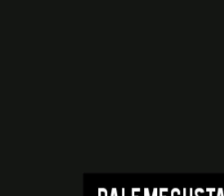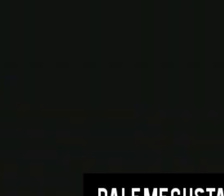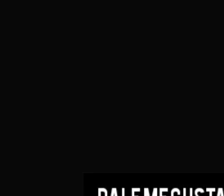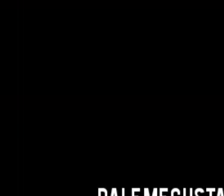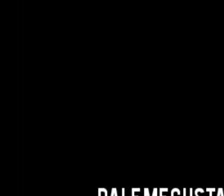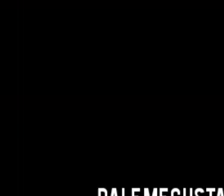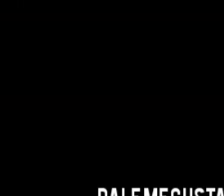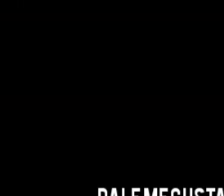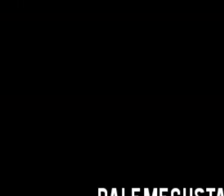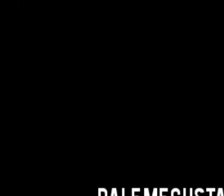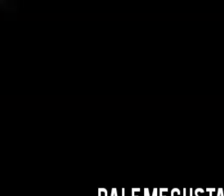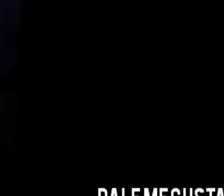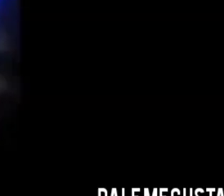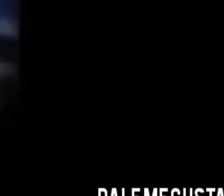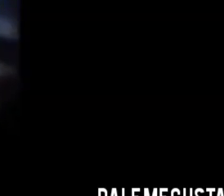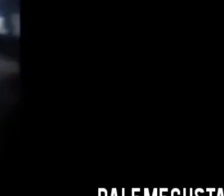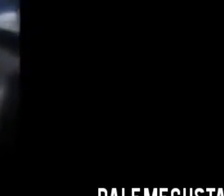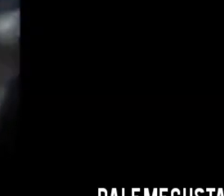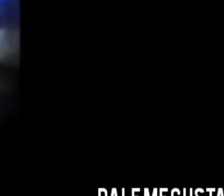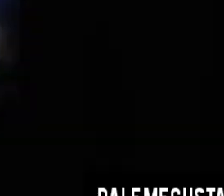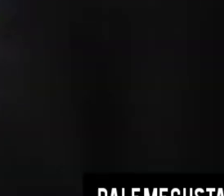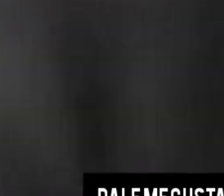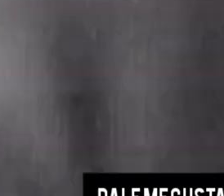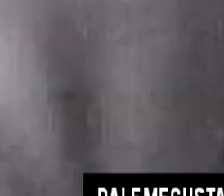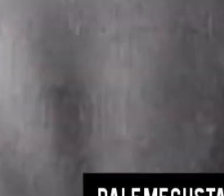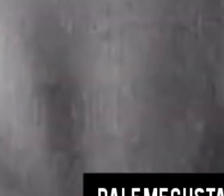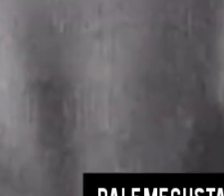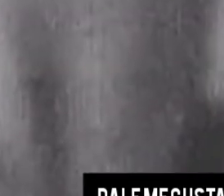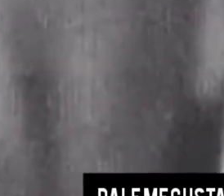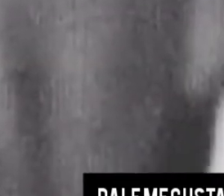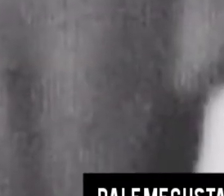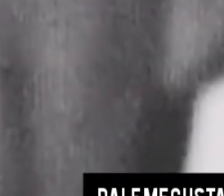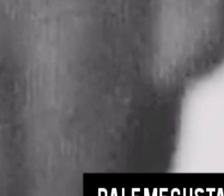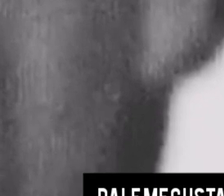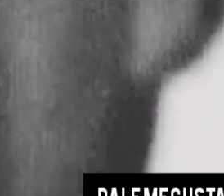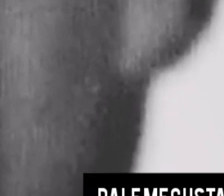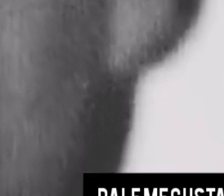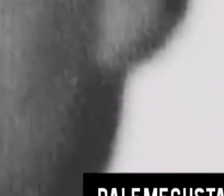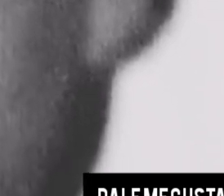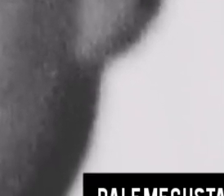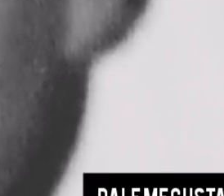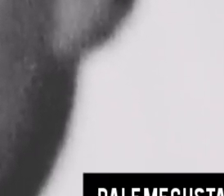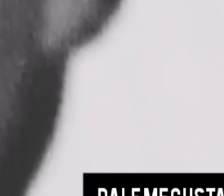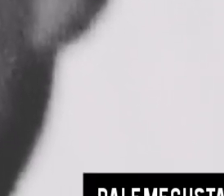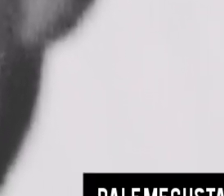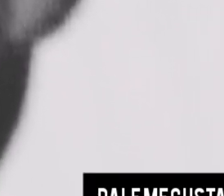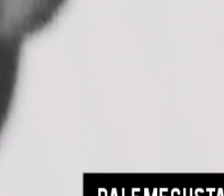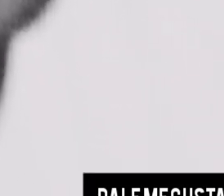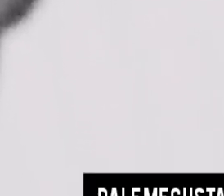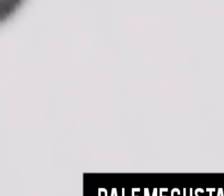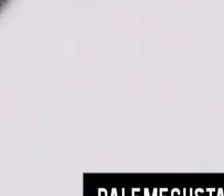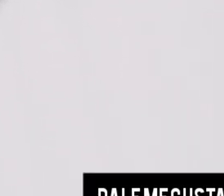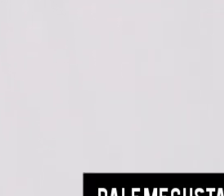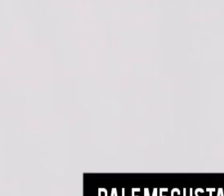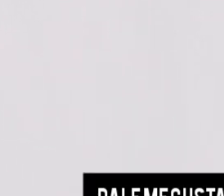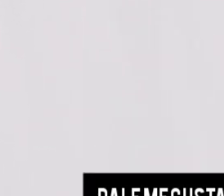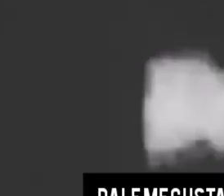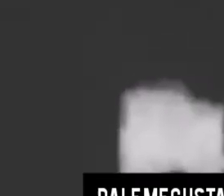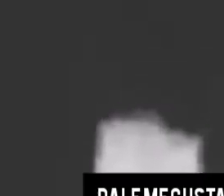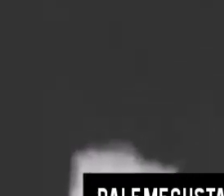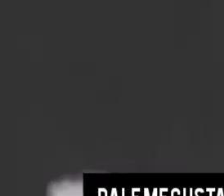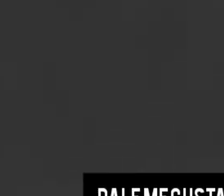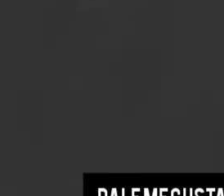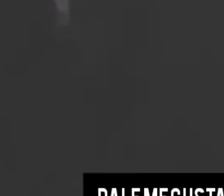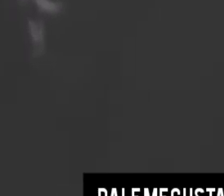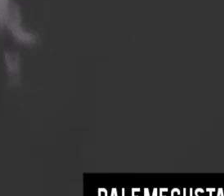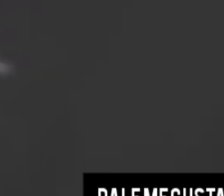Que te veas como la punta de estudiantes. José Luis Abarca Velázquez, expresidente municipal de Iguala, Guerrero,